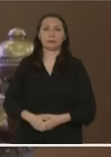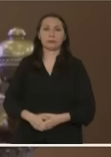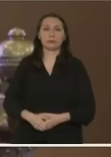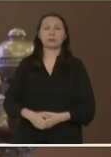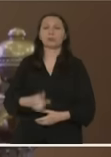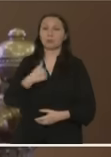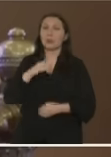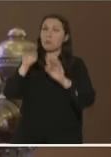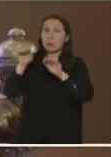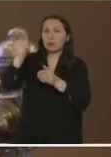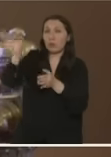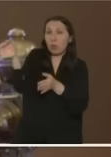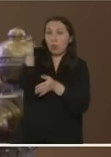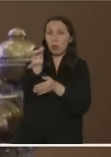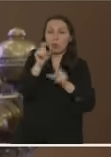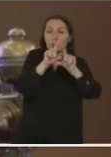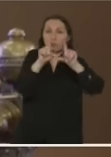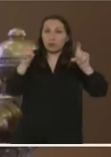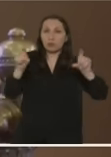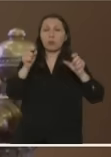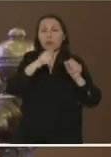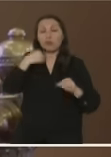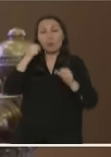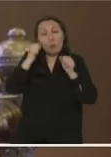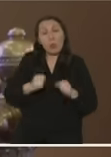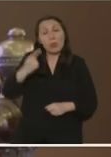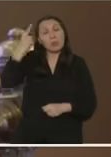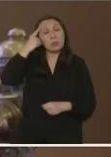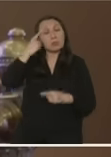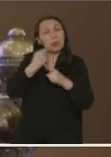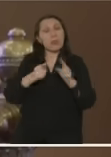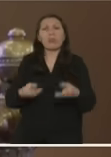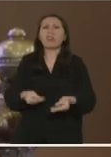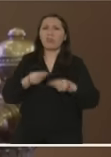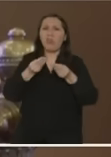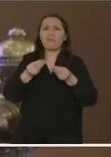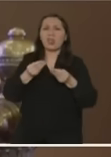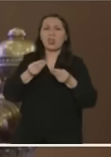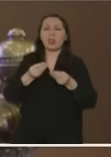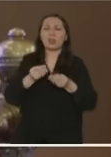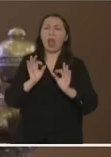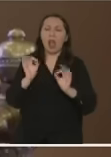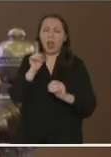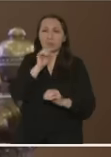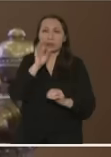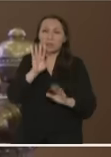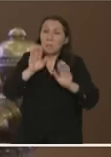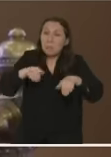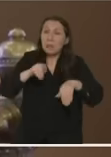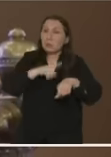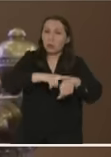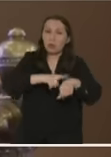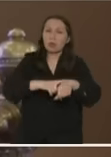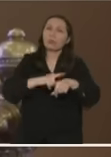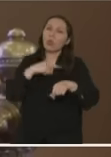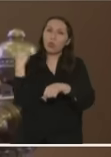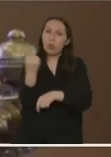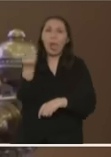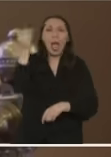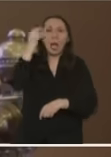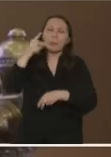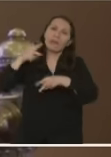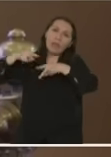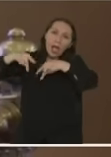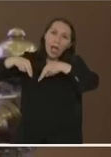Y lo cito, podemos pensar distinto y es bueno que así sea, pero al mismo tiempo tenemos que aprender